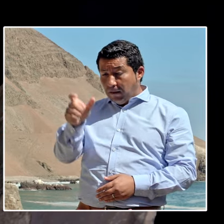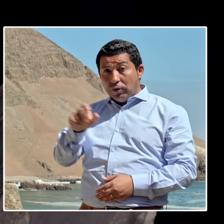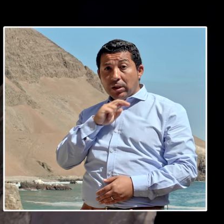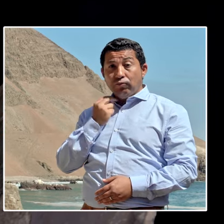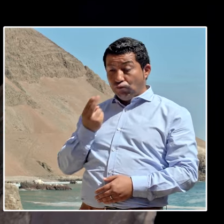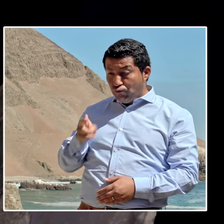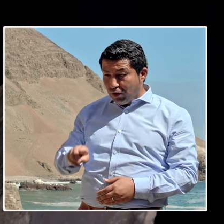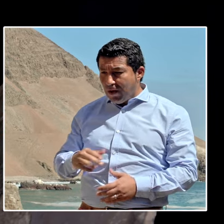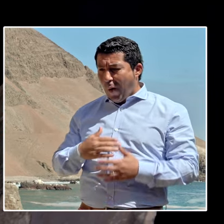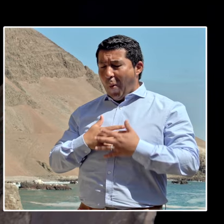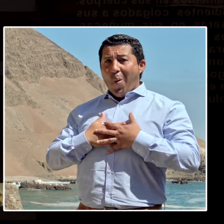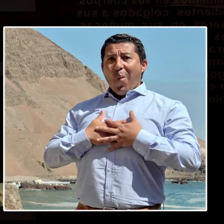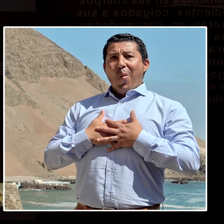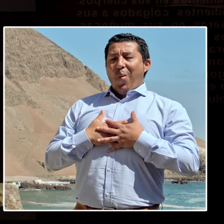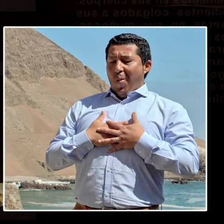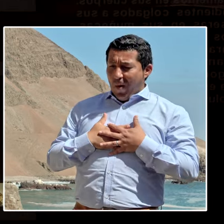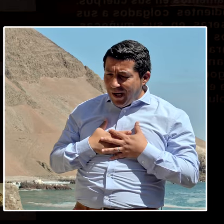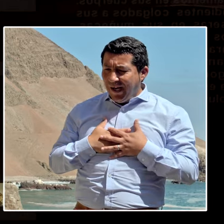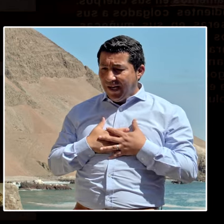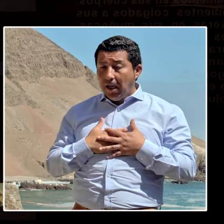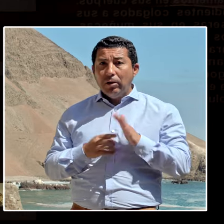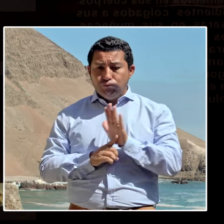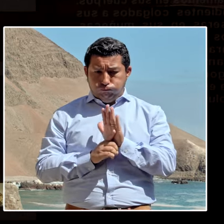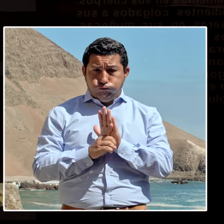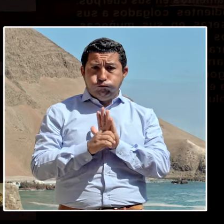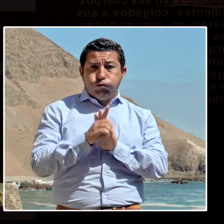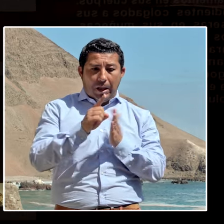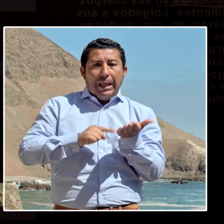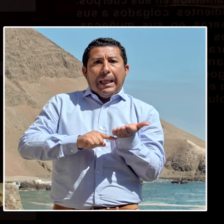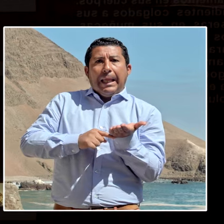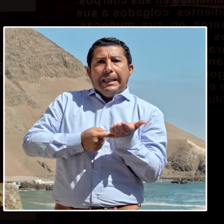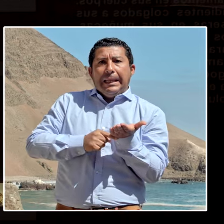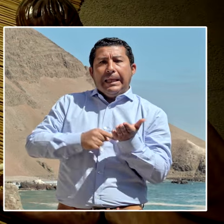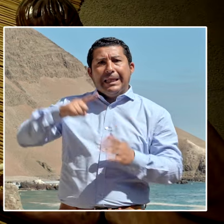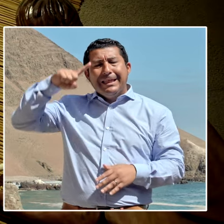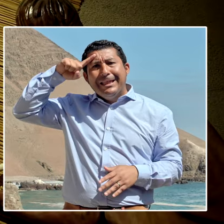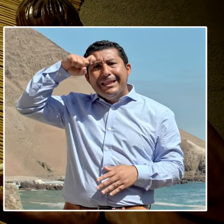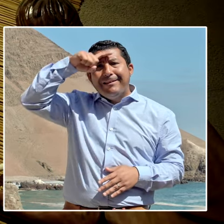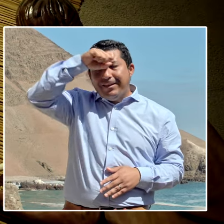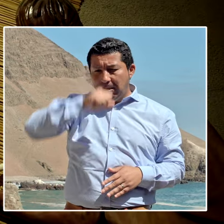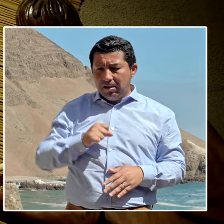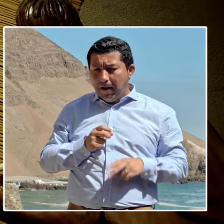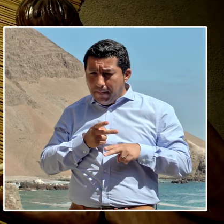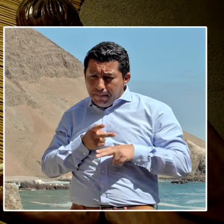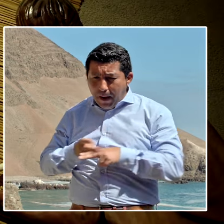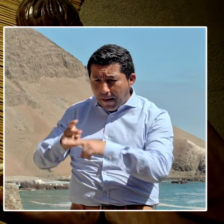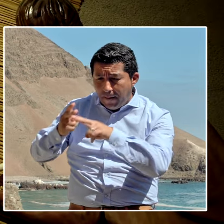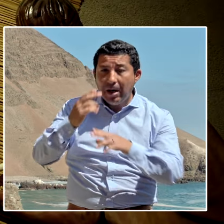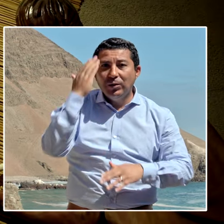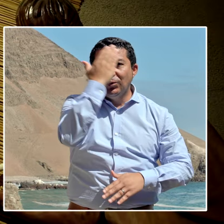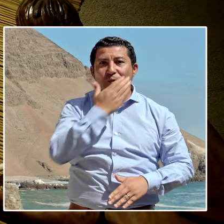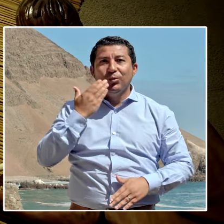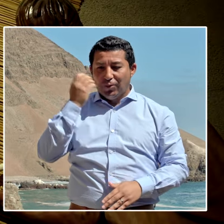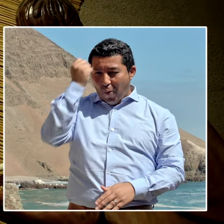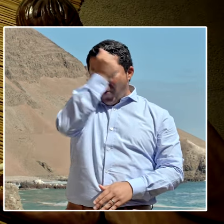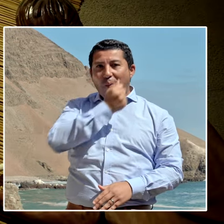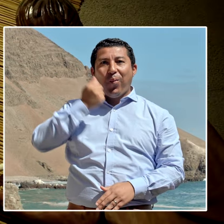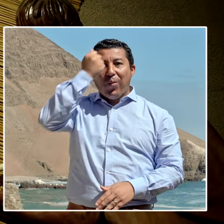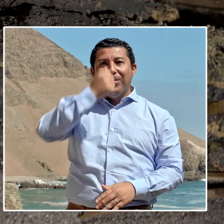especial con la muerte ya que desarrollaron una compleja técnica de momificación artificial